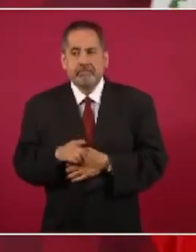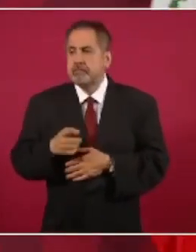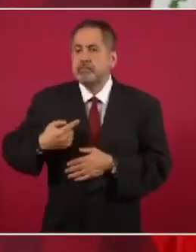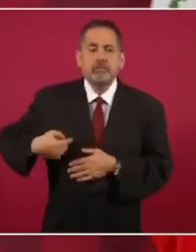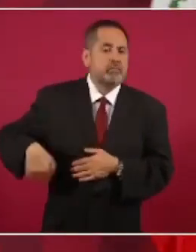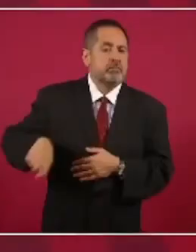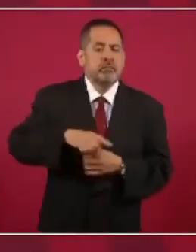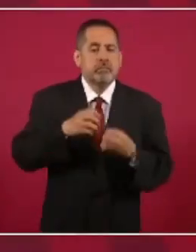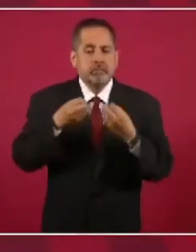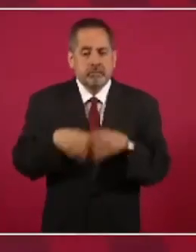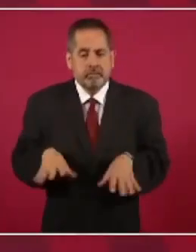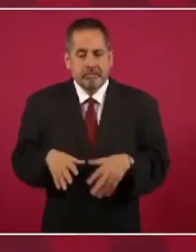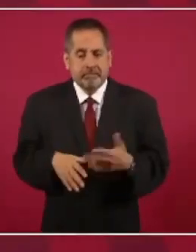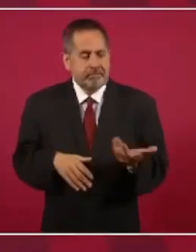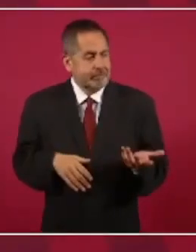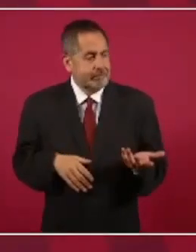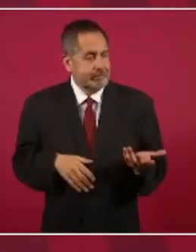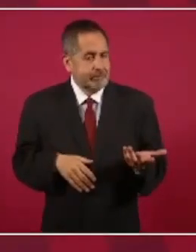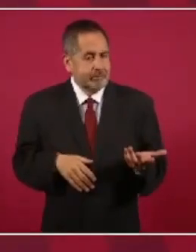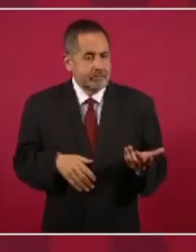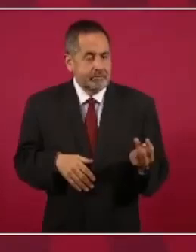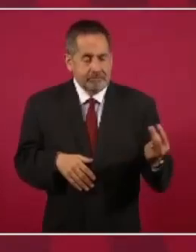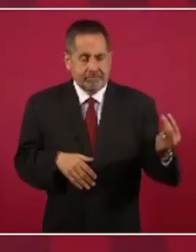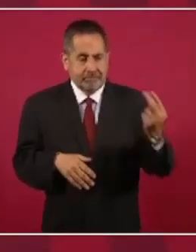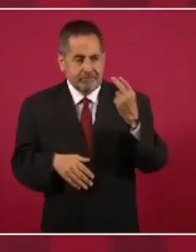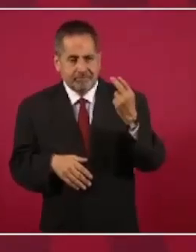que no vean con buenos ojos al presidente,